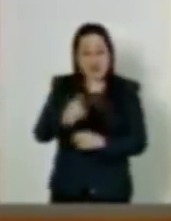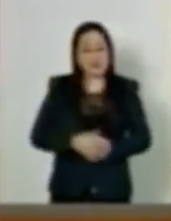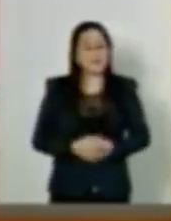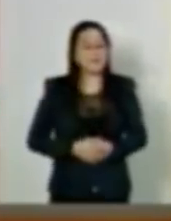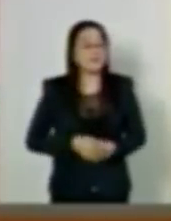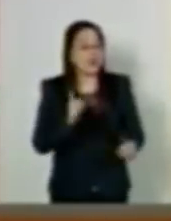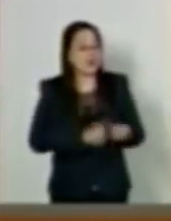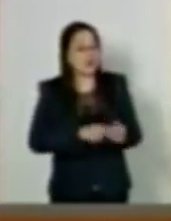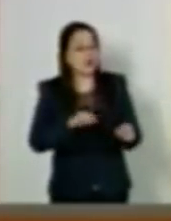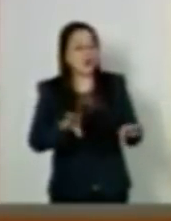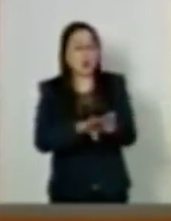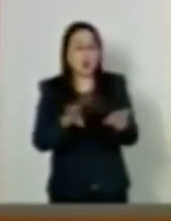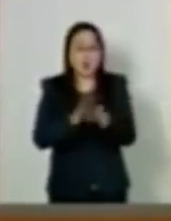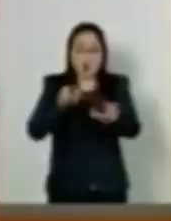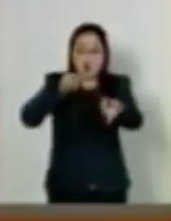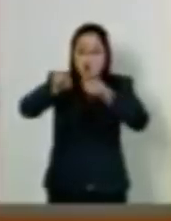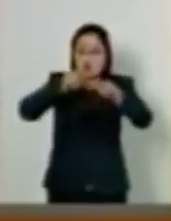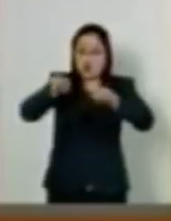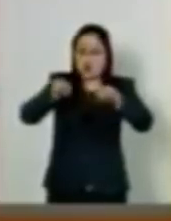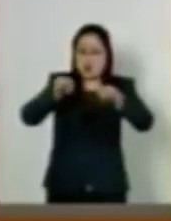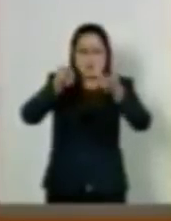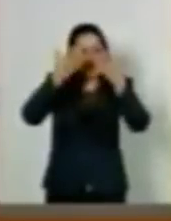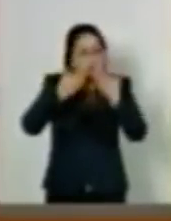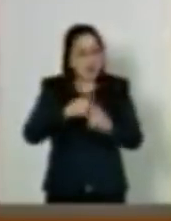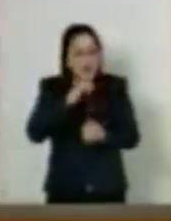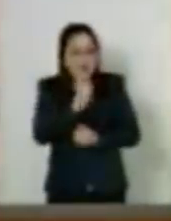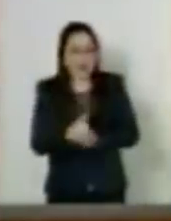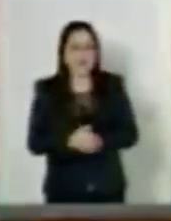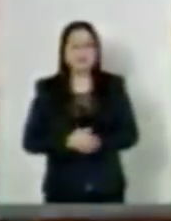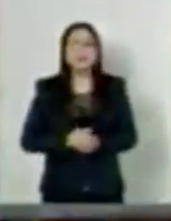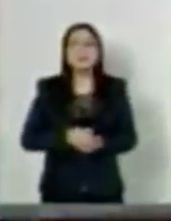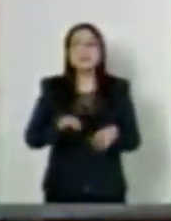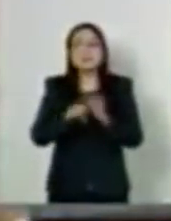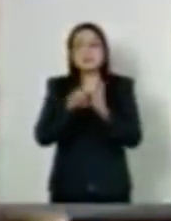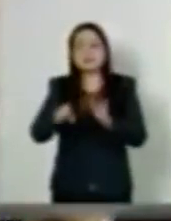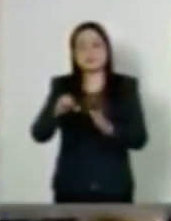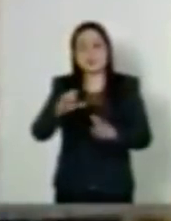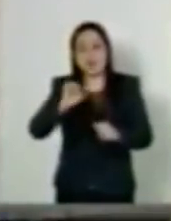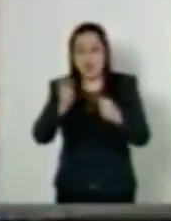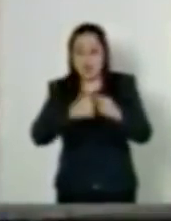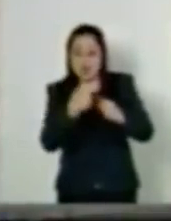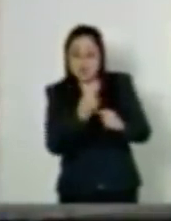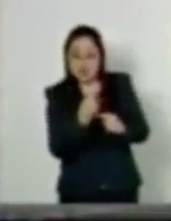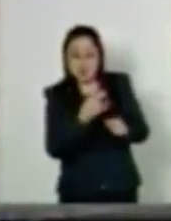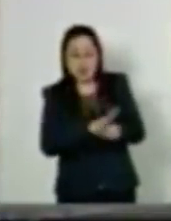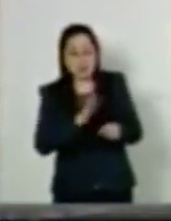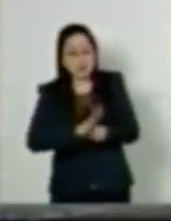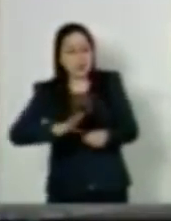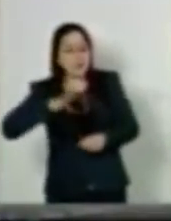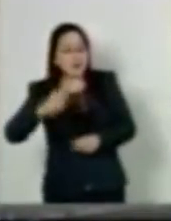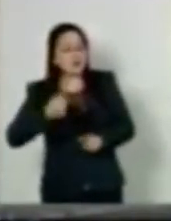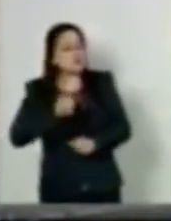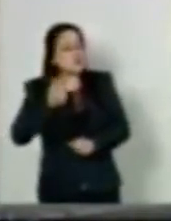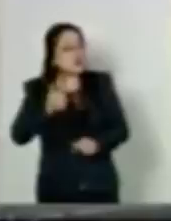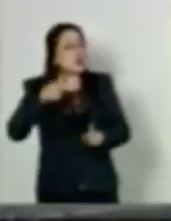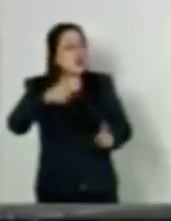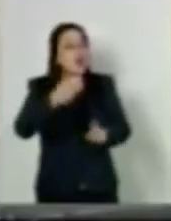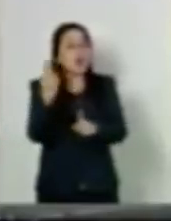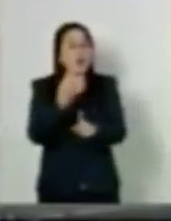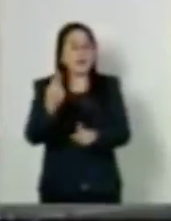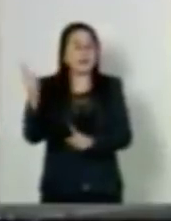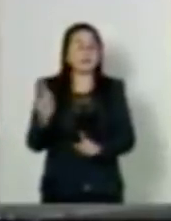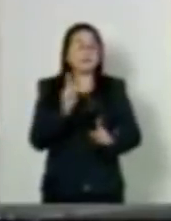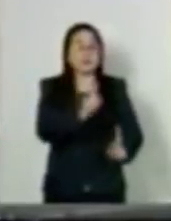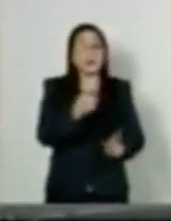No se advierten pesos ni contrapesos. Es decir, en un clima de necesidad se hace presente la oportunidad con que parece